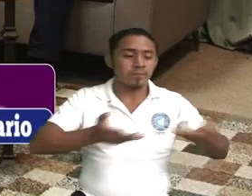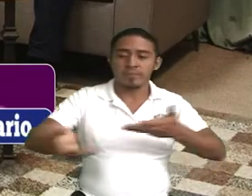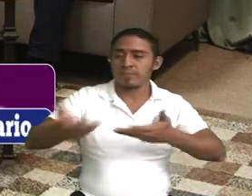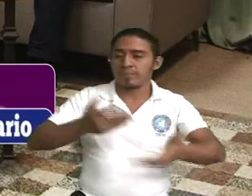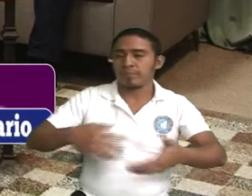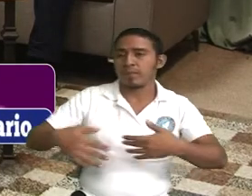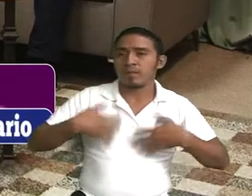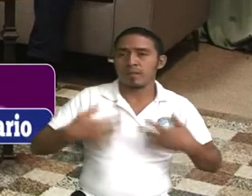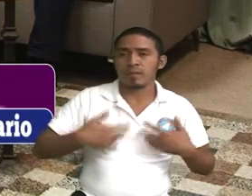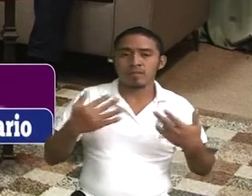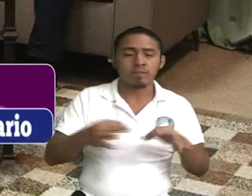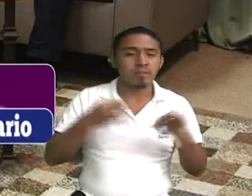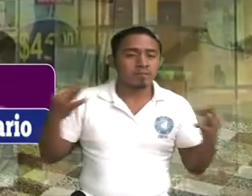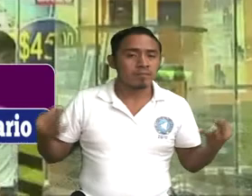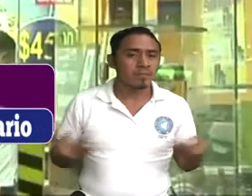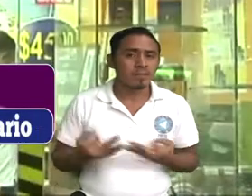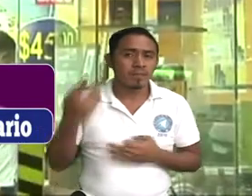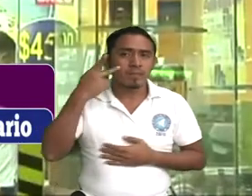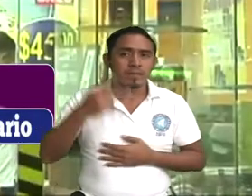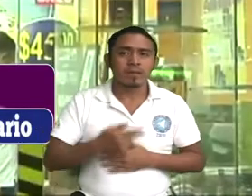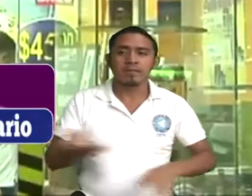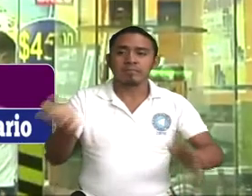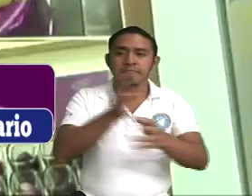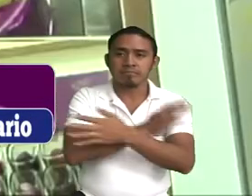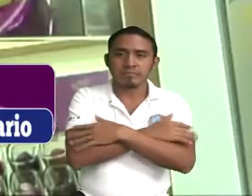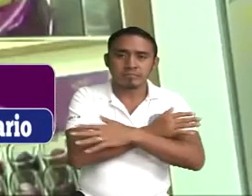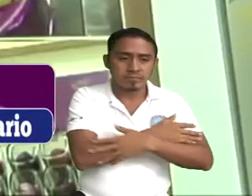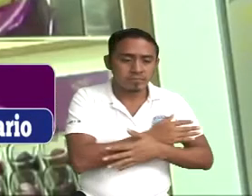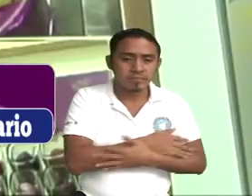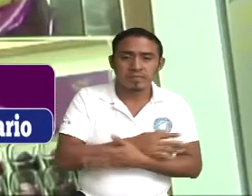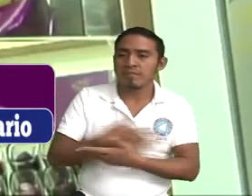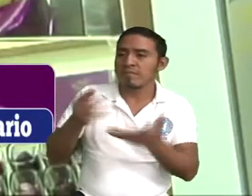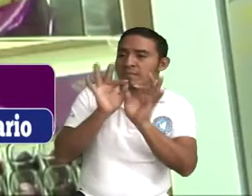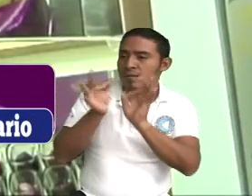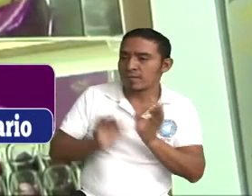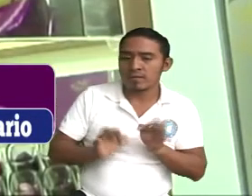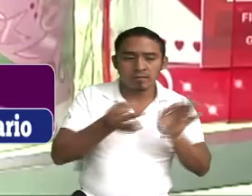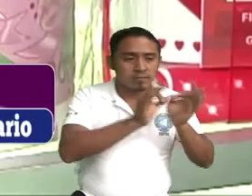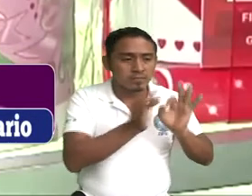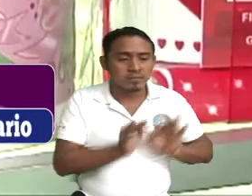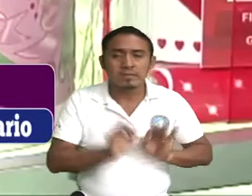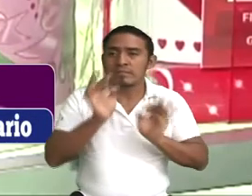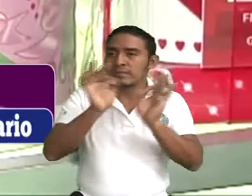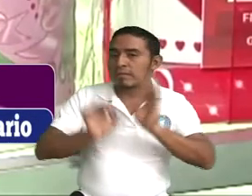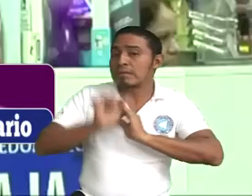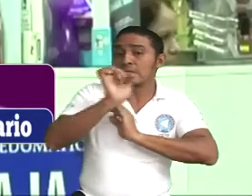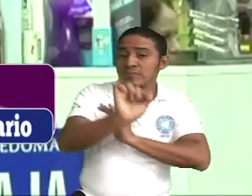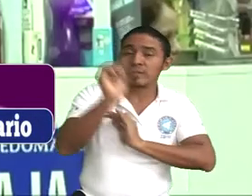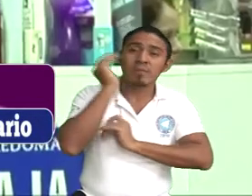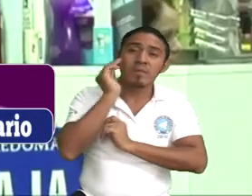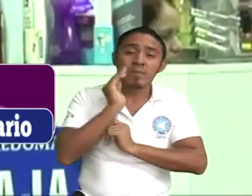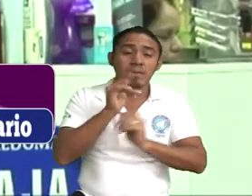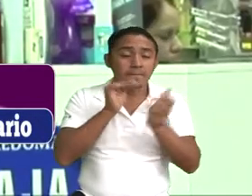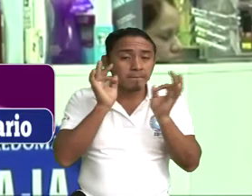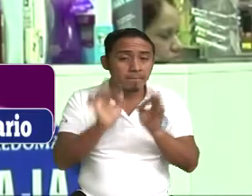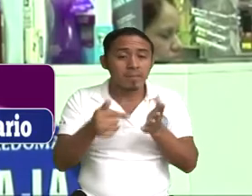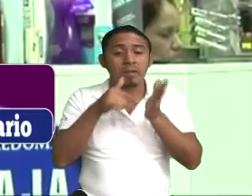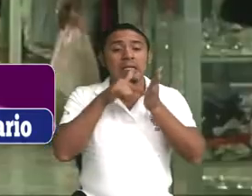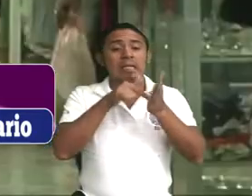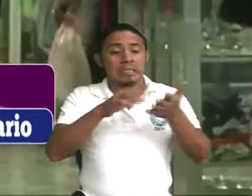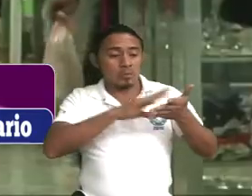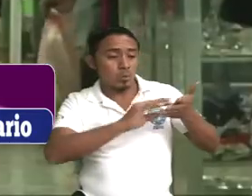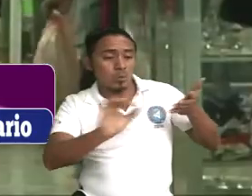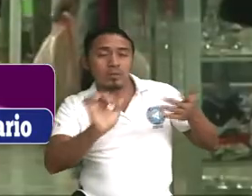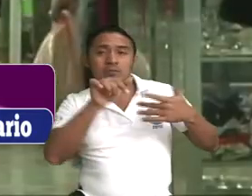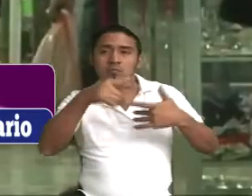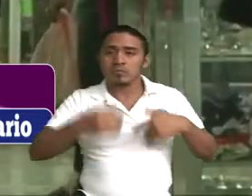haciendo, la familia le saludan y le dicen felicidades porque es una madre ejemplar. Ellas